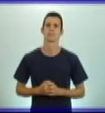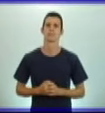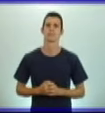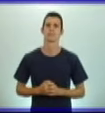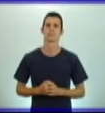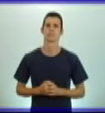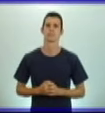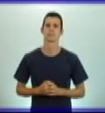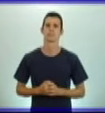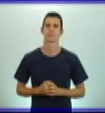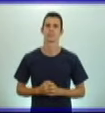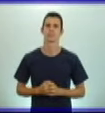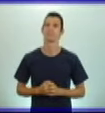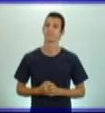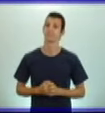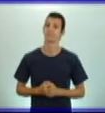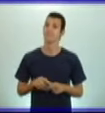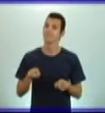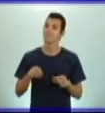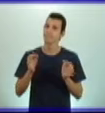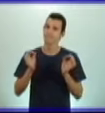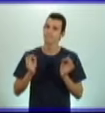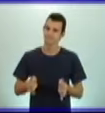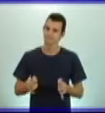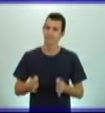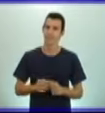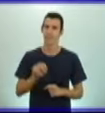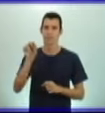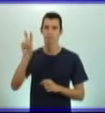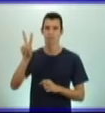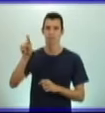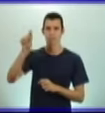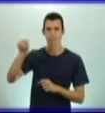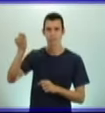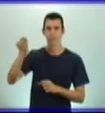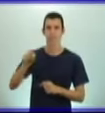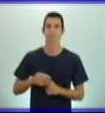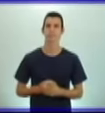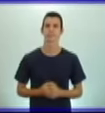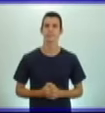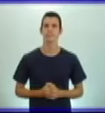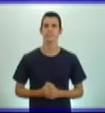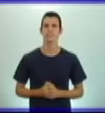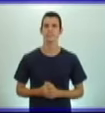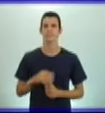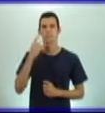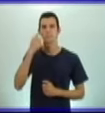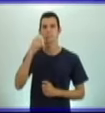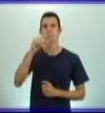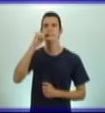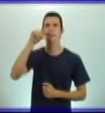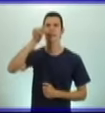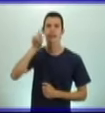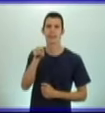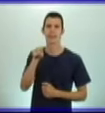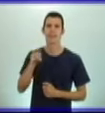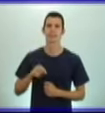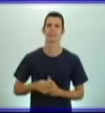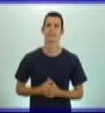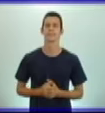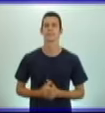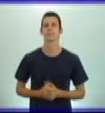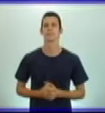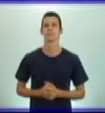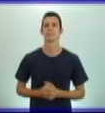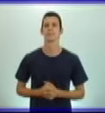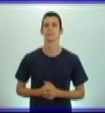Claramente que la proposición es verdadera, se cumple. Vamos a ver en el caso del inciso B. En este caso la correspondencia también